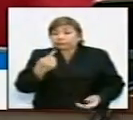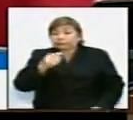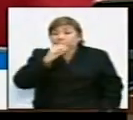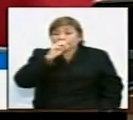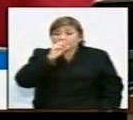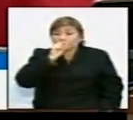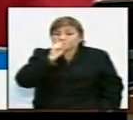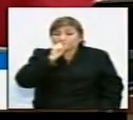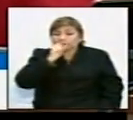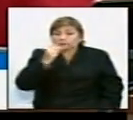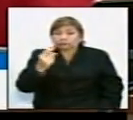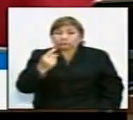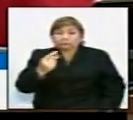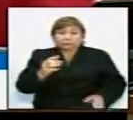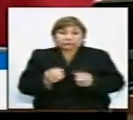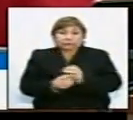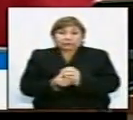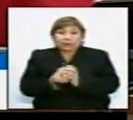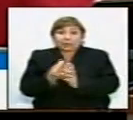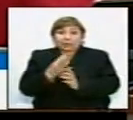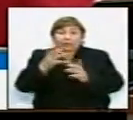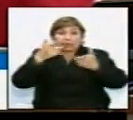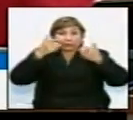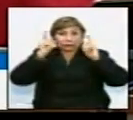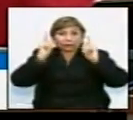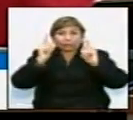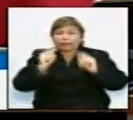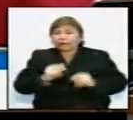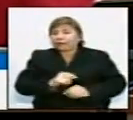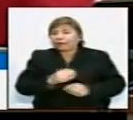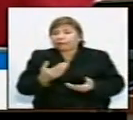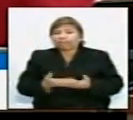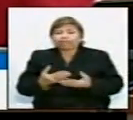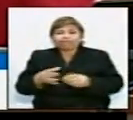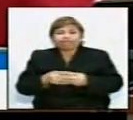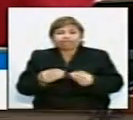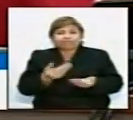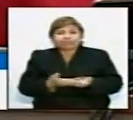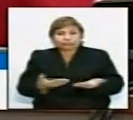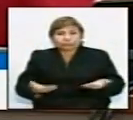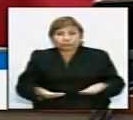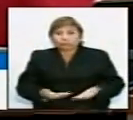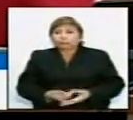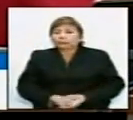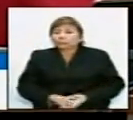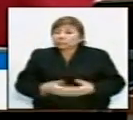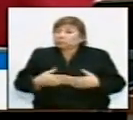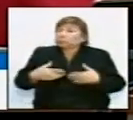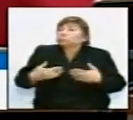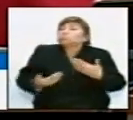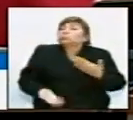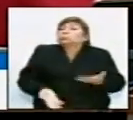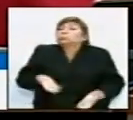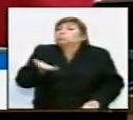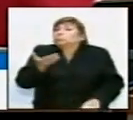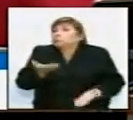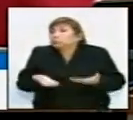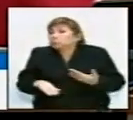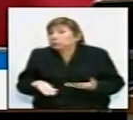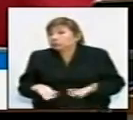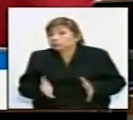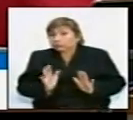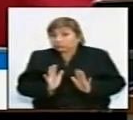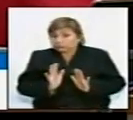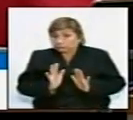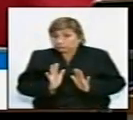naranja, cada alcachofa, cada producto que se exporta. Y entonces puede ser que al exportar los